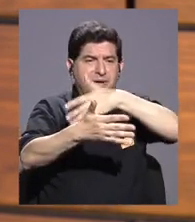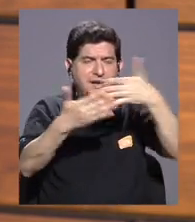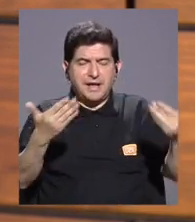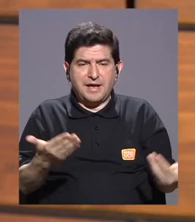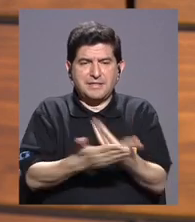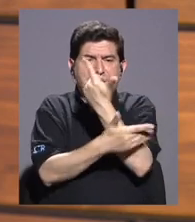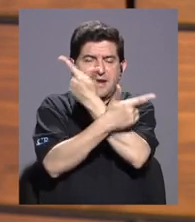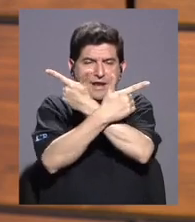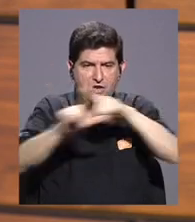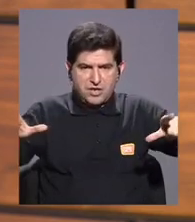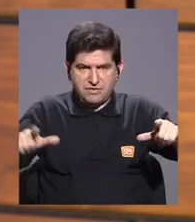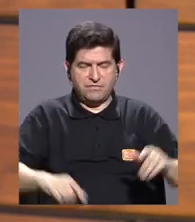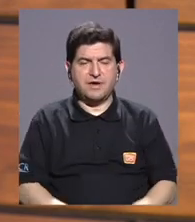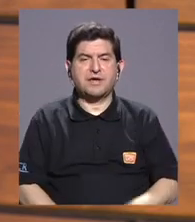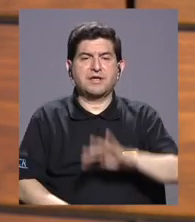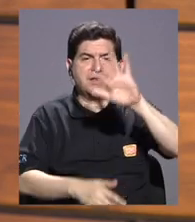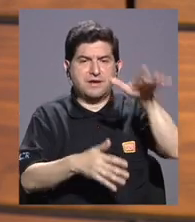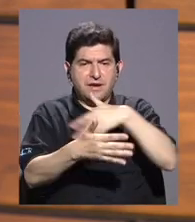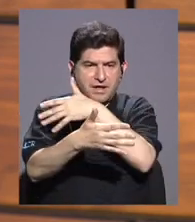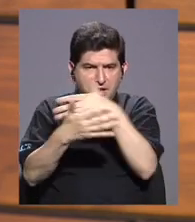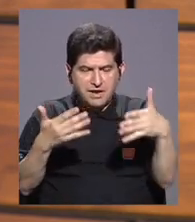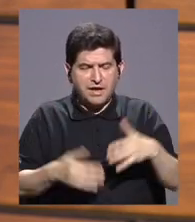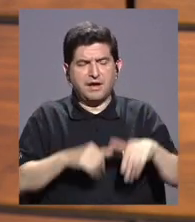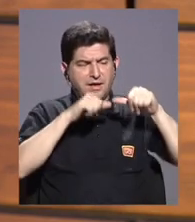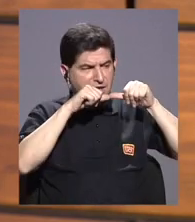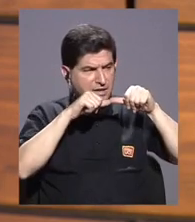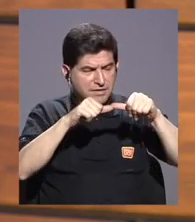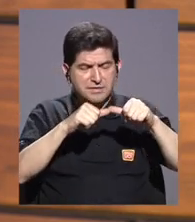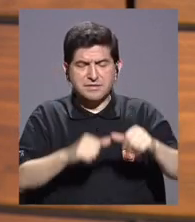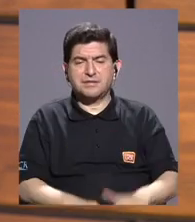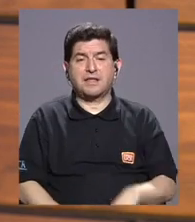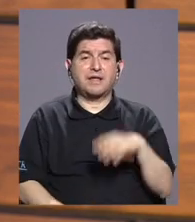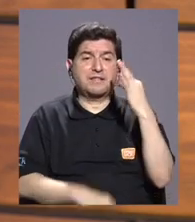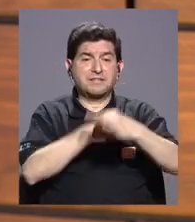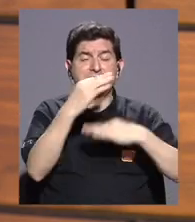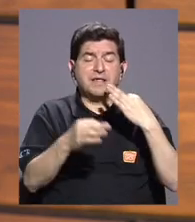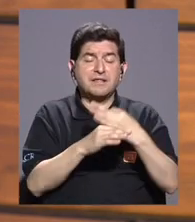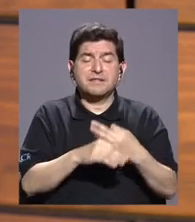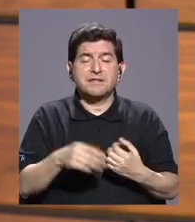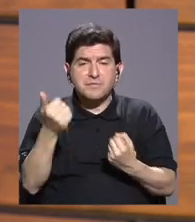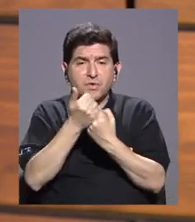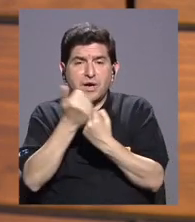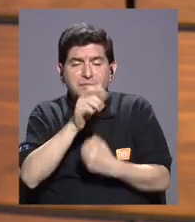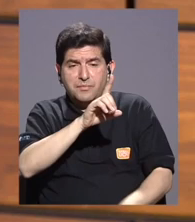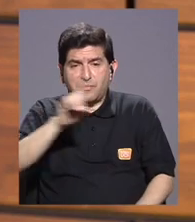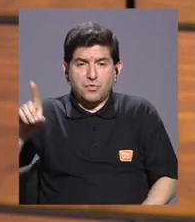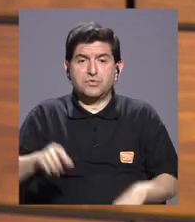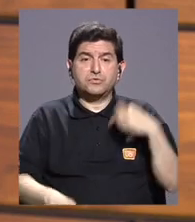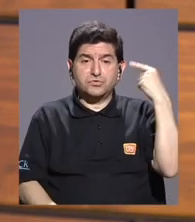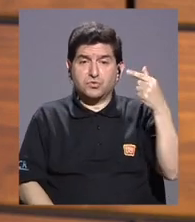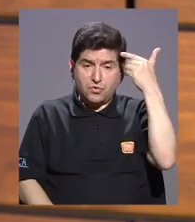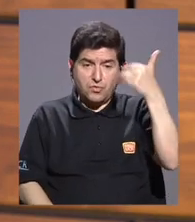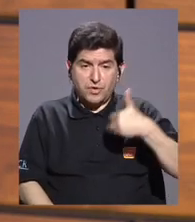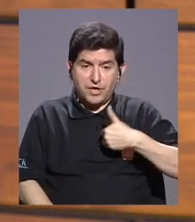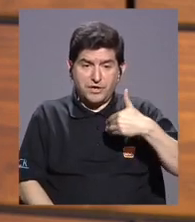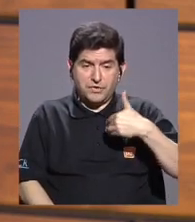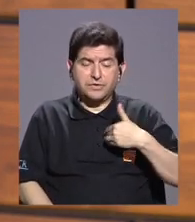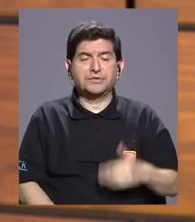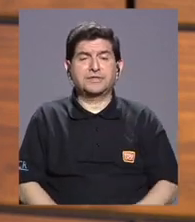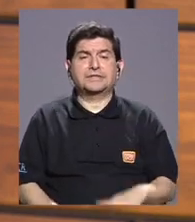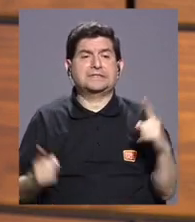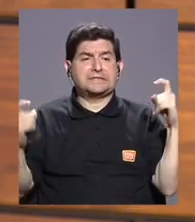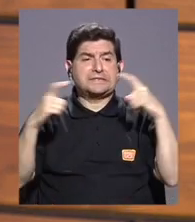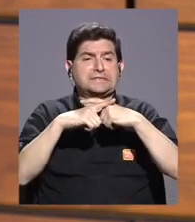agenda neoliberal y una agenda corrida hacia la derecha. Entonces sí es un gobierno pues, que tiene sus